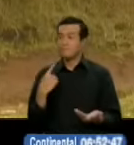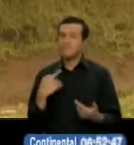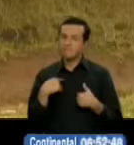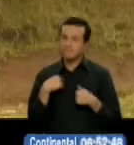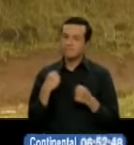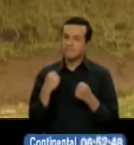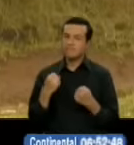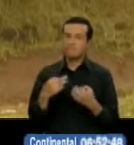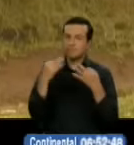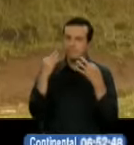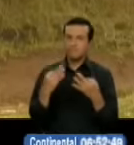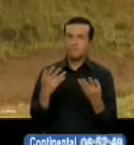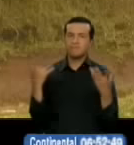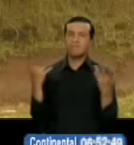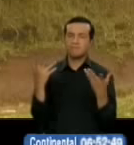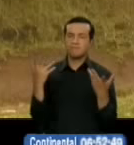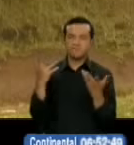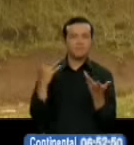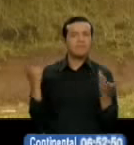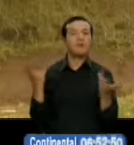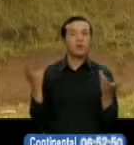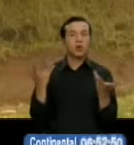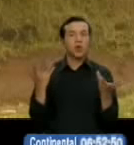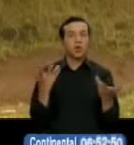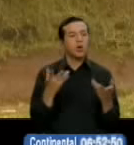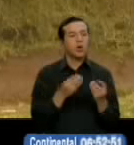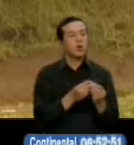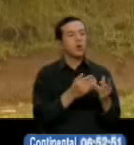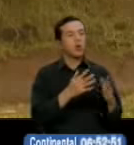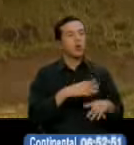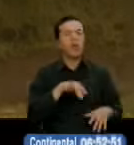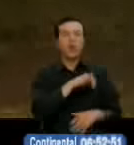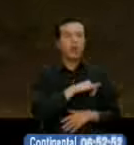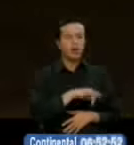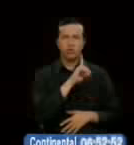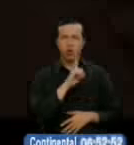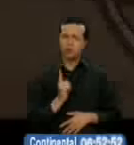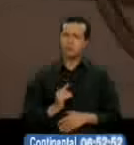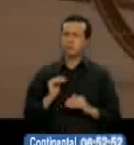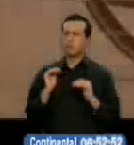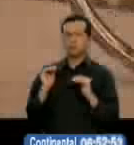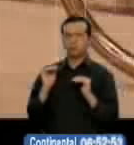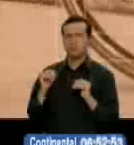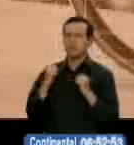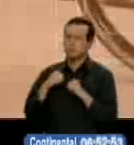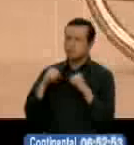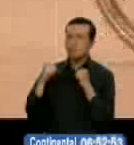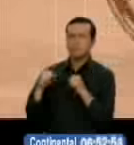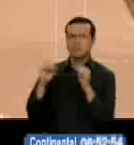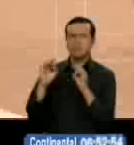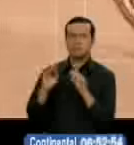fuertes y nos hace salir del montón de los demás jóvenes, ¿no?